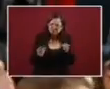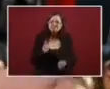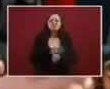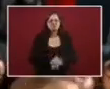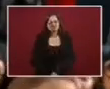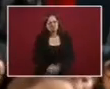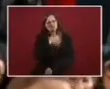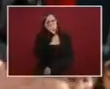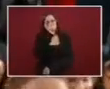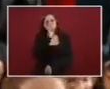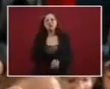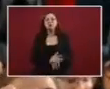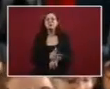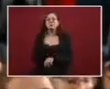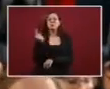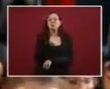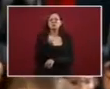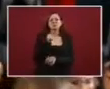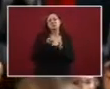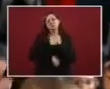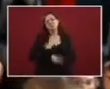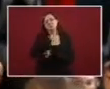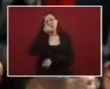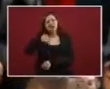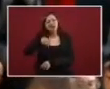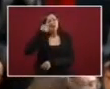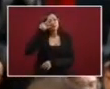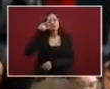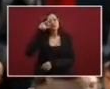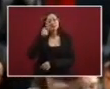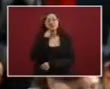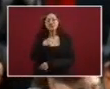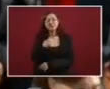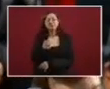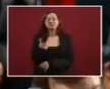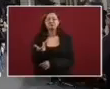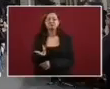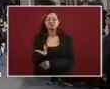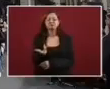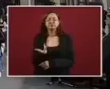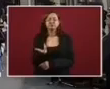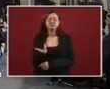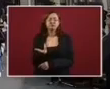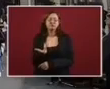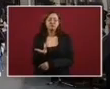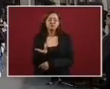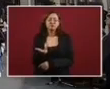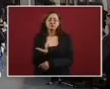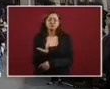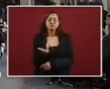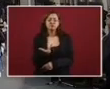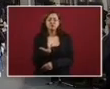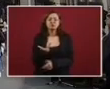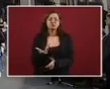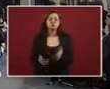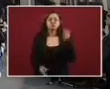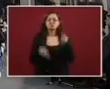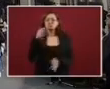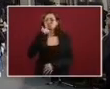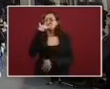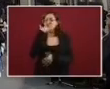estricto le digo porque en el caso de campeche y la actual y no hay fiscal anticorrupción